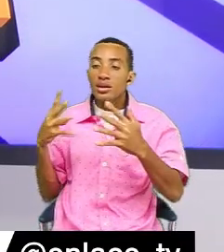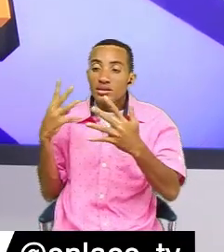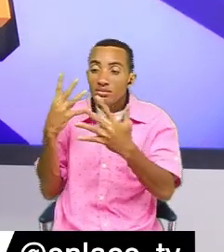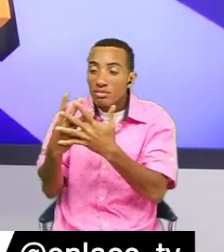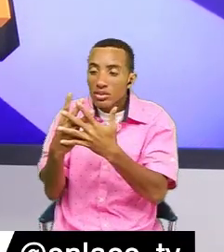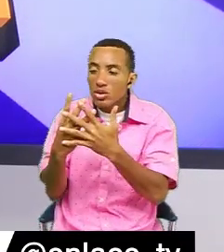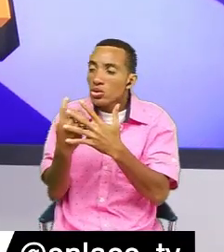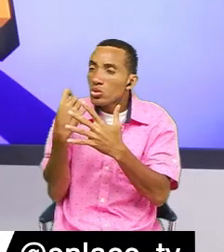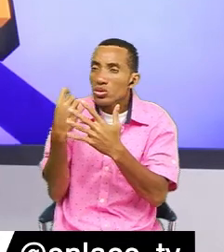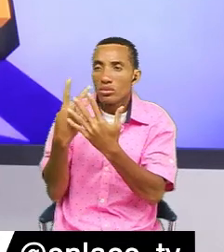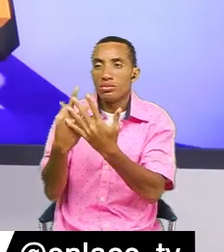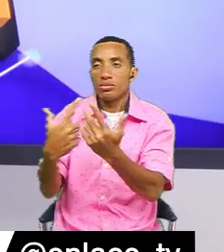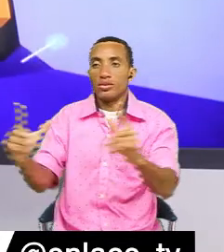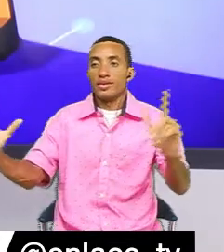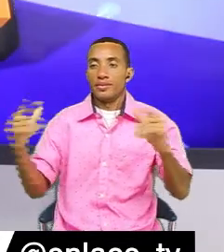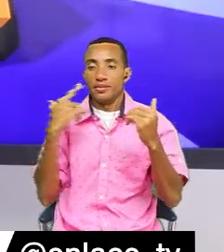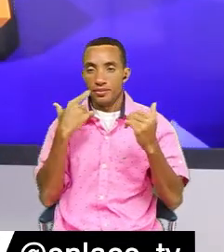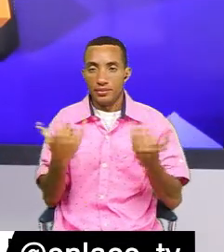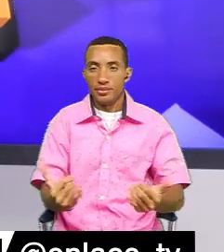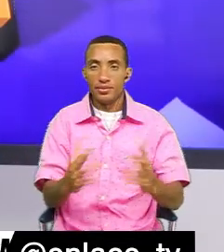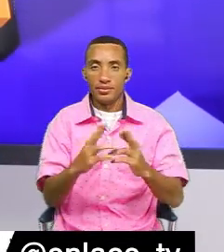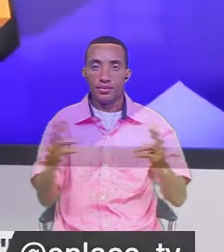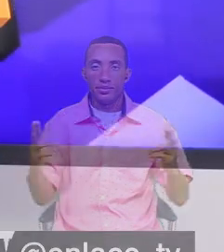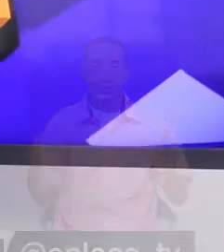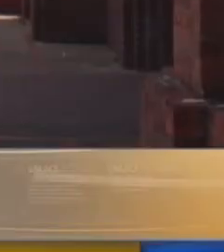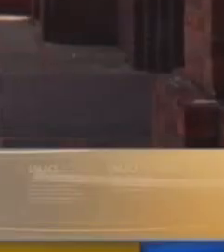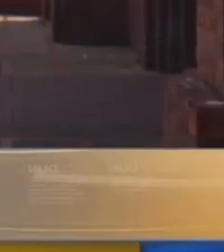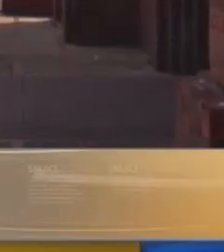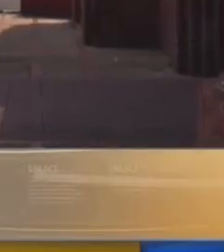informaciones serán desarrolladas en la presente emisión.